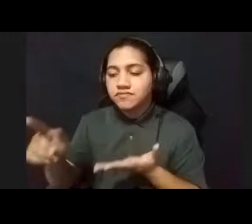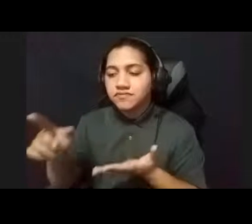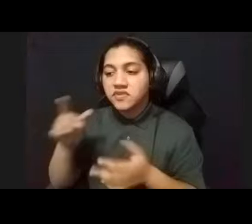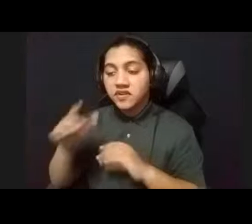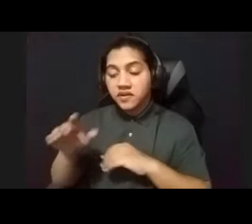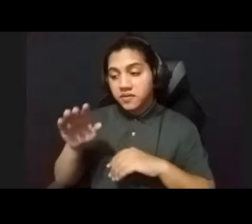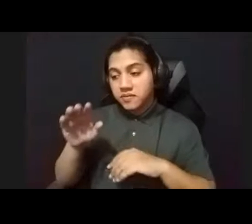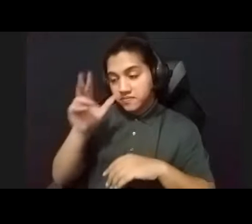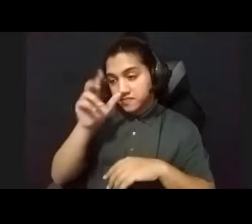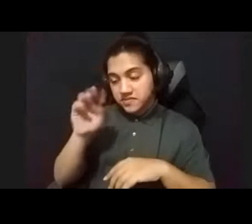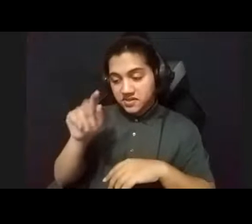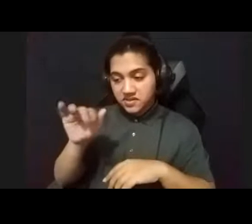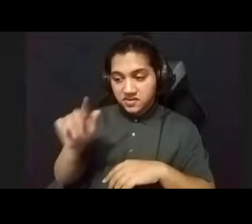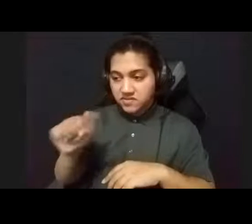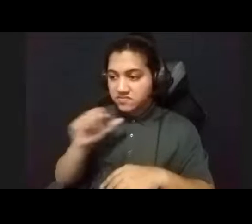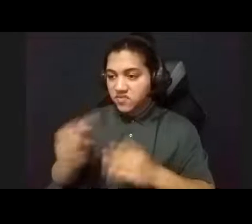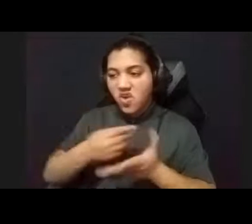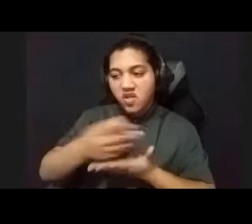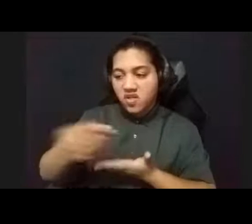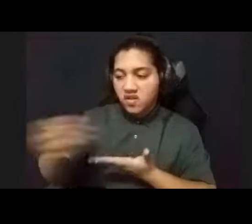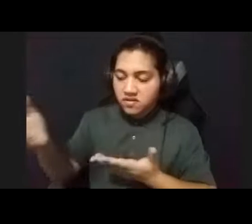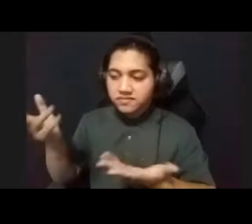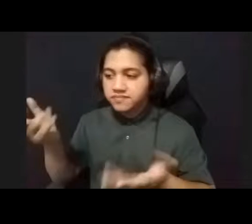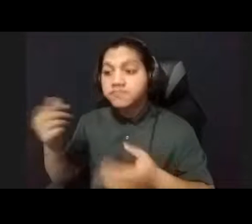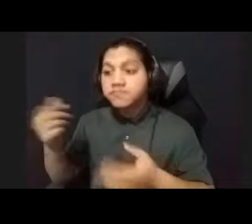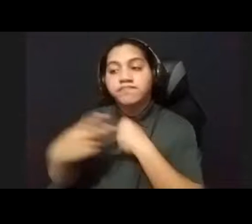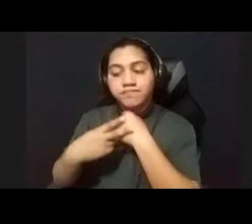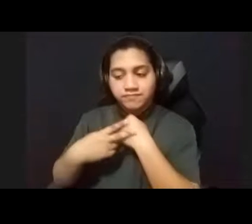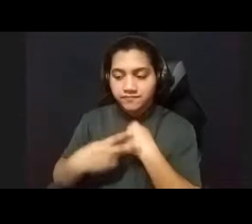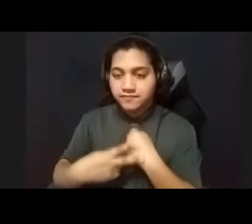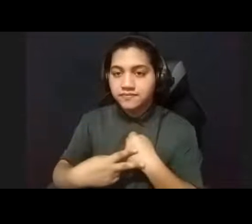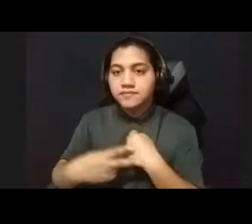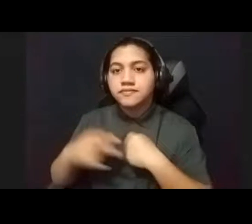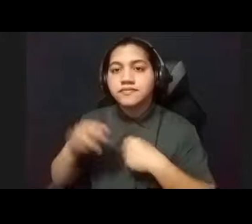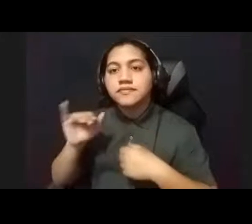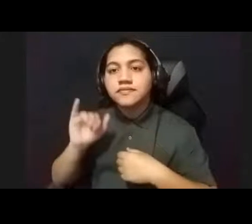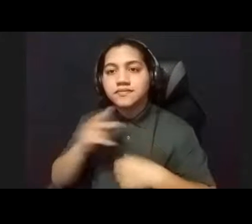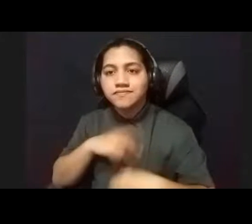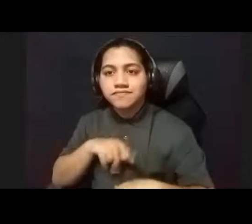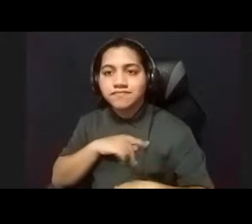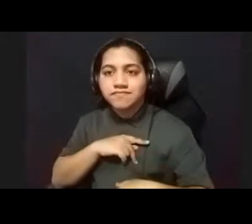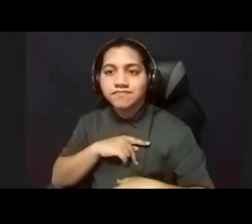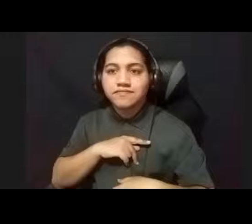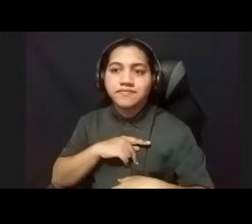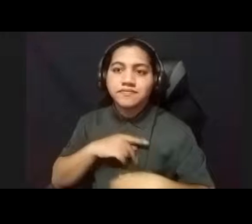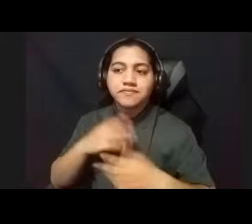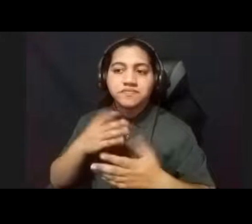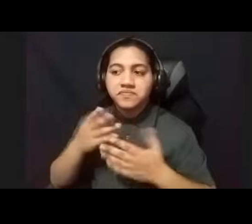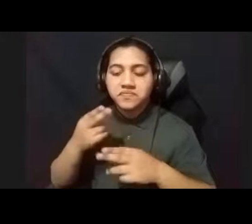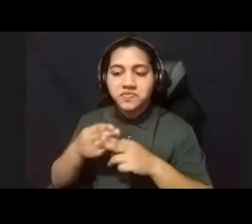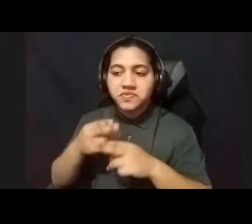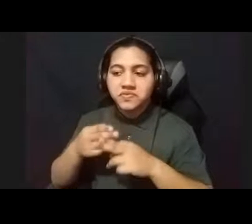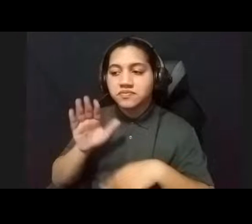botarata. Martina era un personaje que ahorraba mucho. Ese personaje llegó sin nombre propio a Puerto